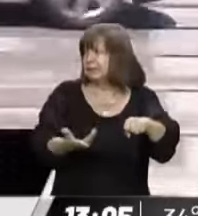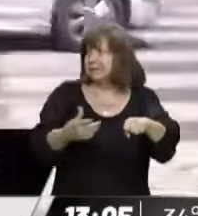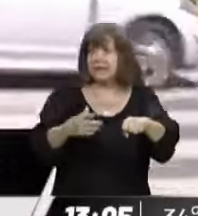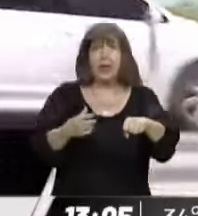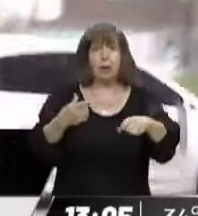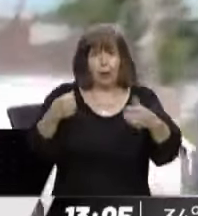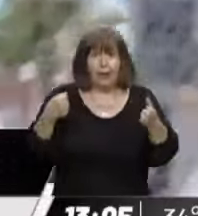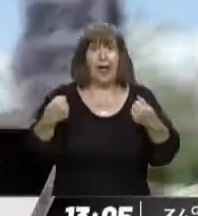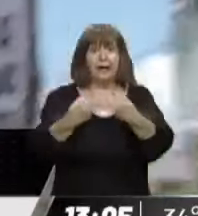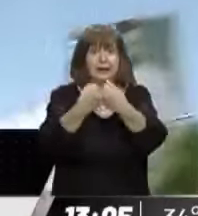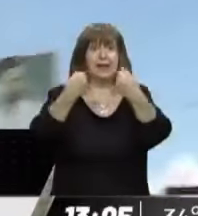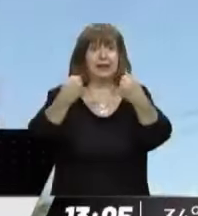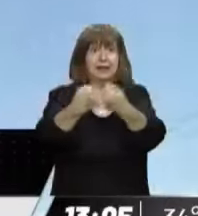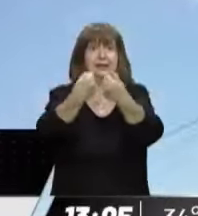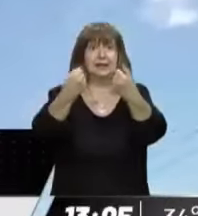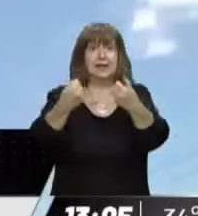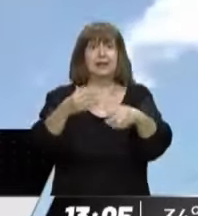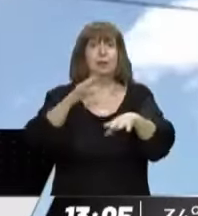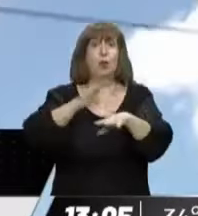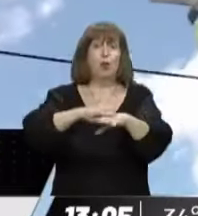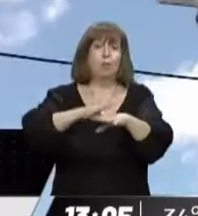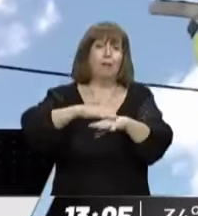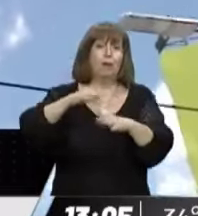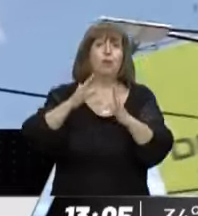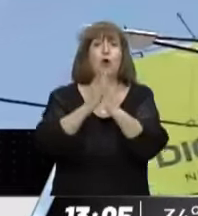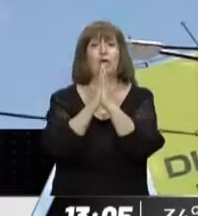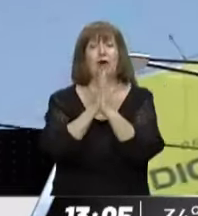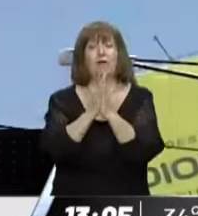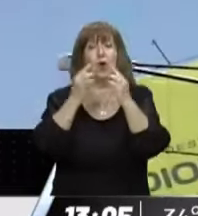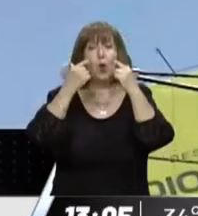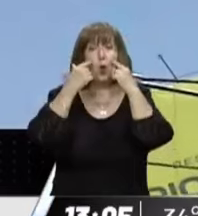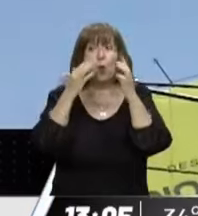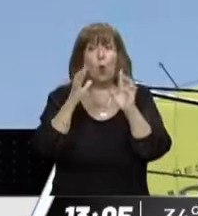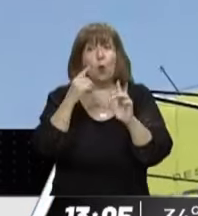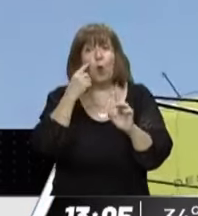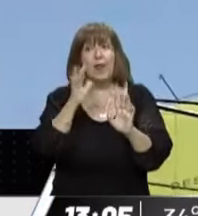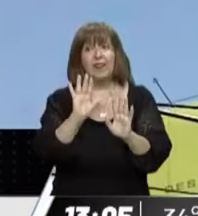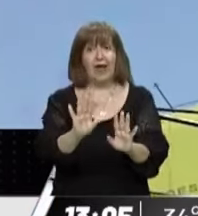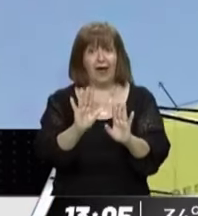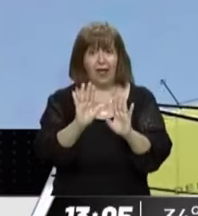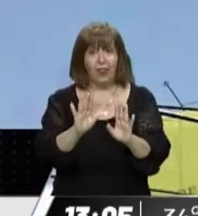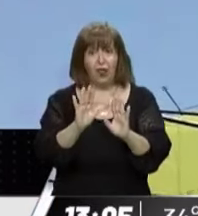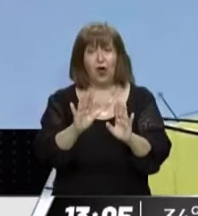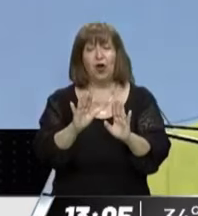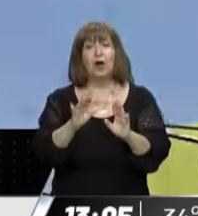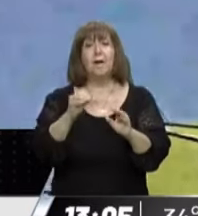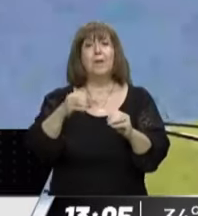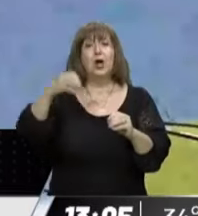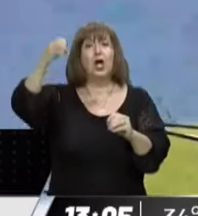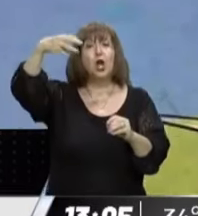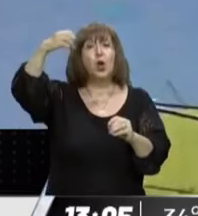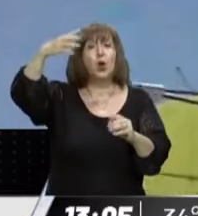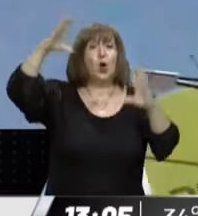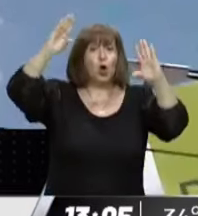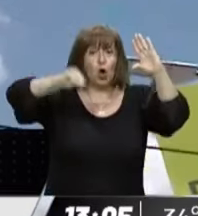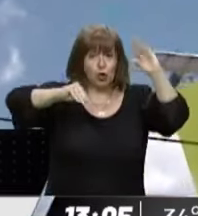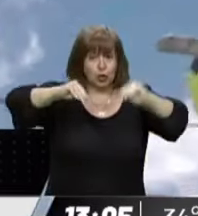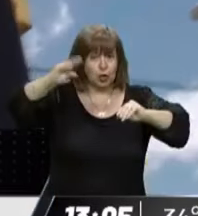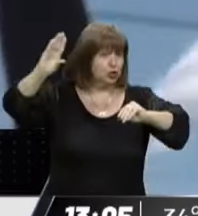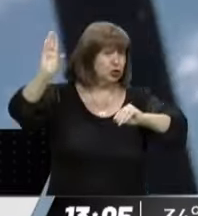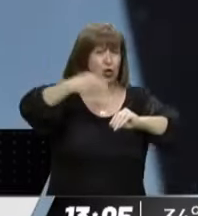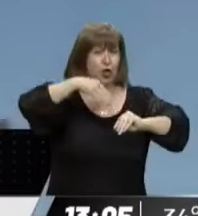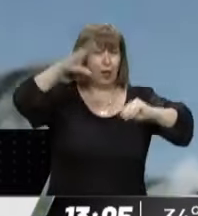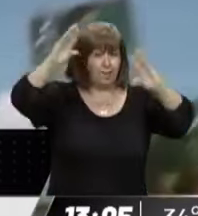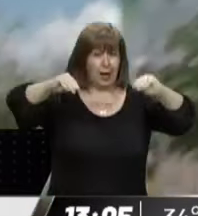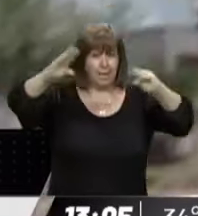producir accidentes en todo el microcentro hay que tener mucho cuidado a esta hora parac colmo se está acercando a la hora en